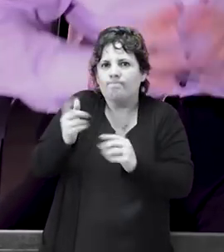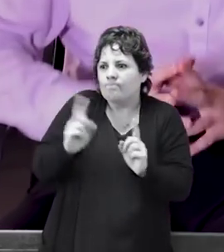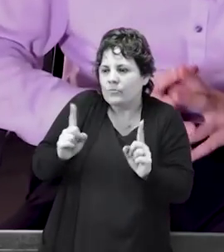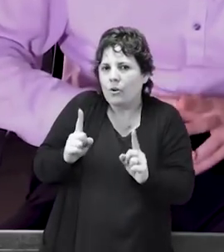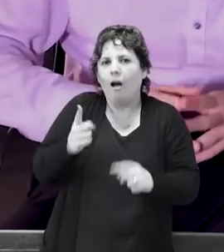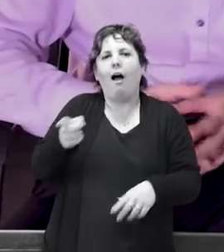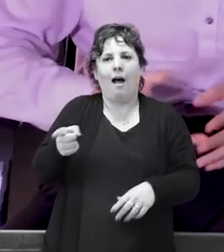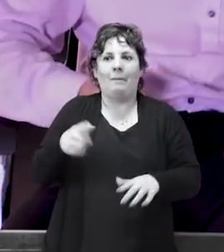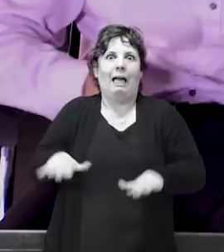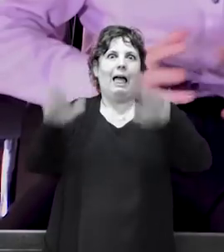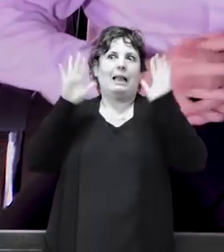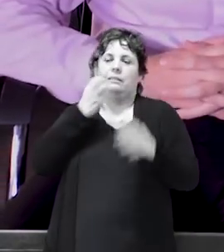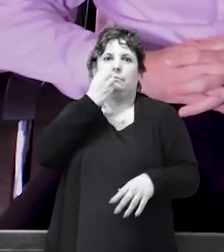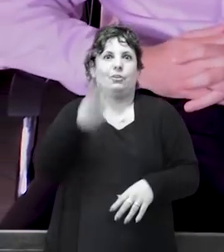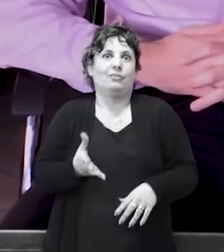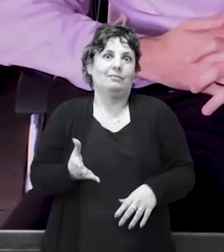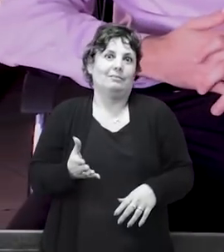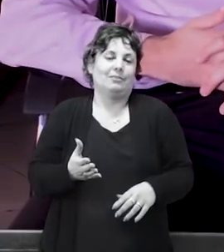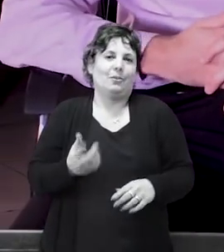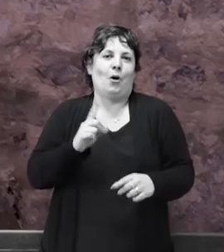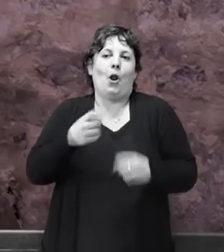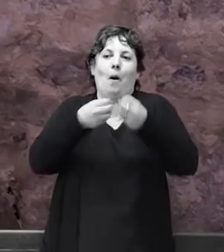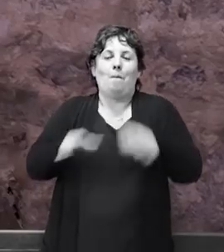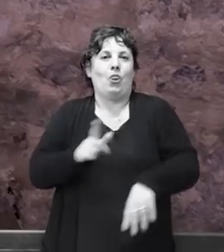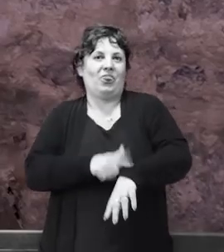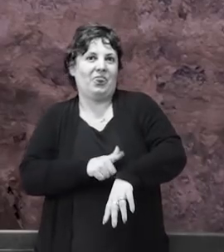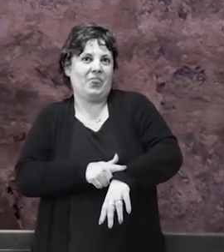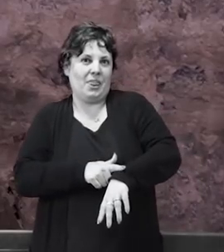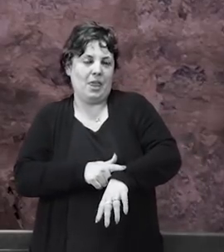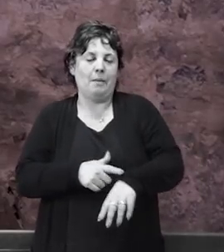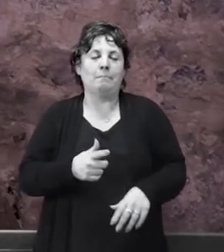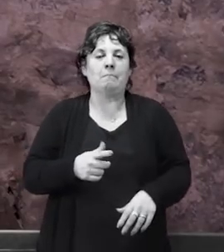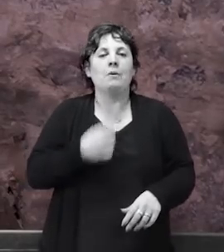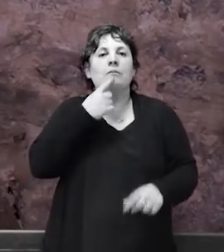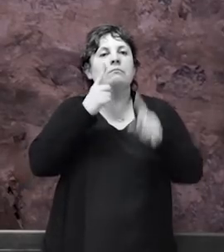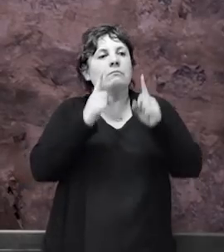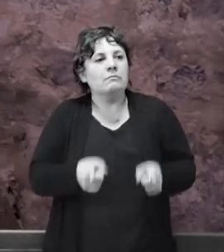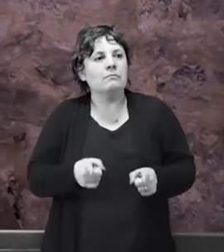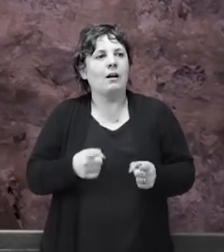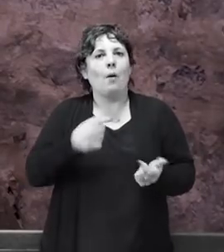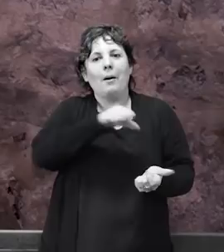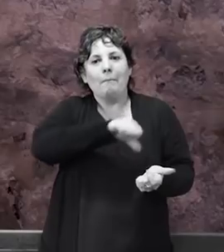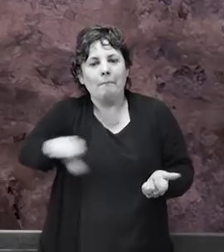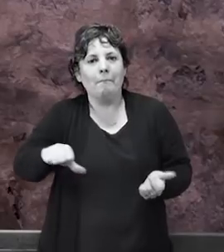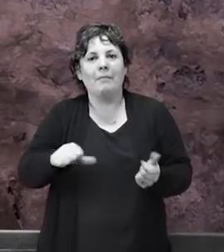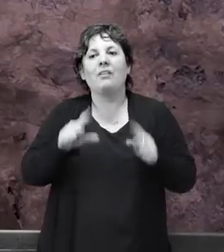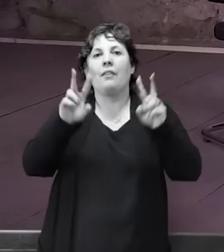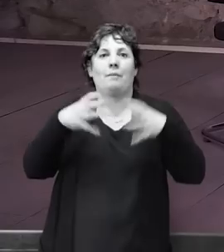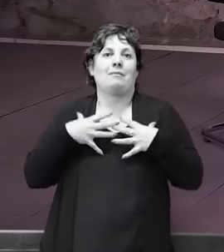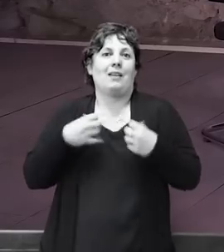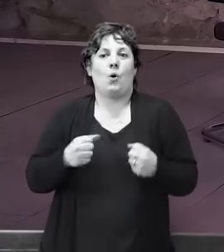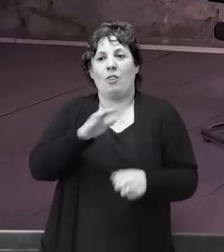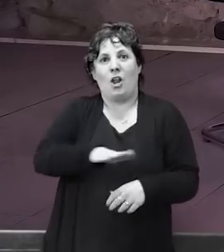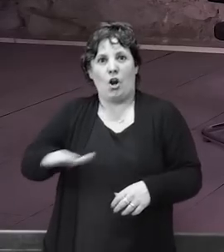bueno, ni que hablar que la detección oportuna es fundamental. O sea que en alguna medida también impacta en temas de salud de los